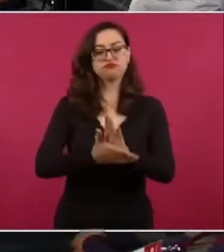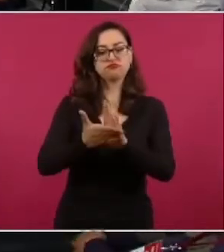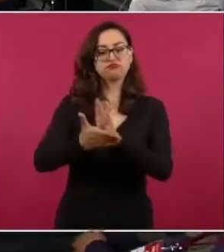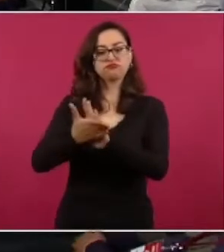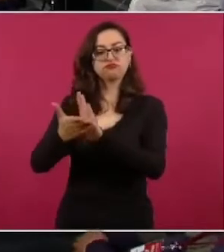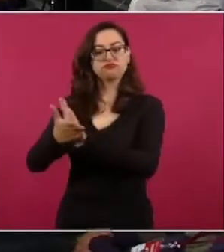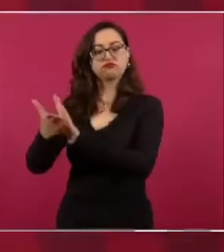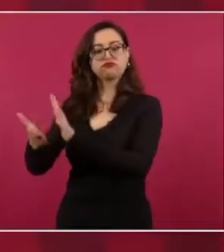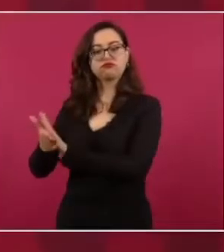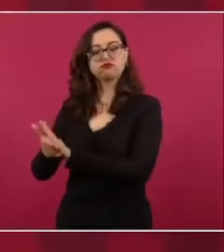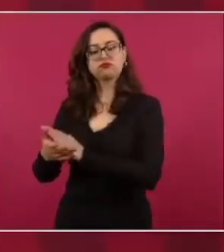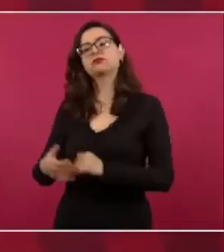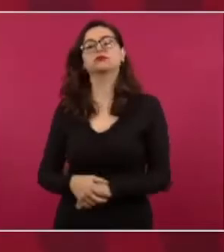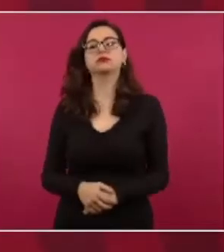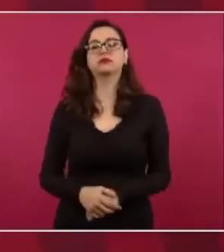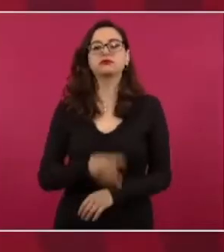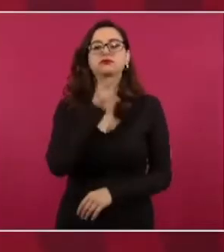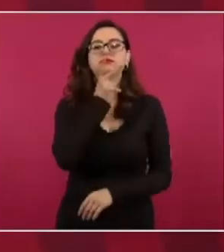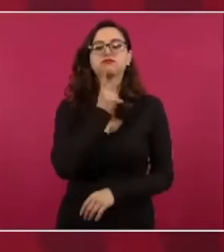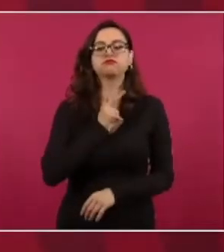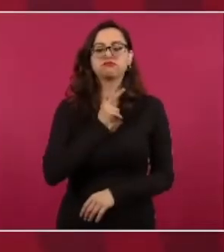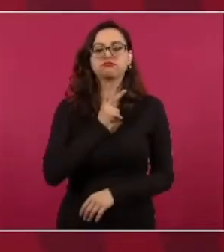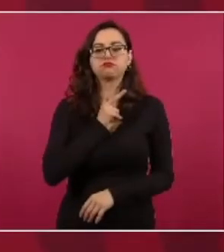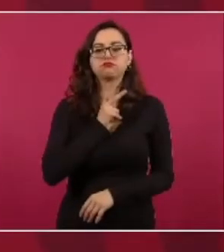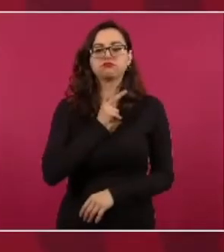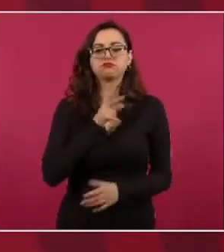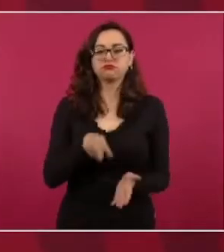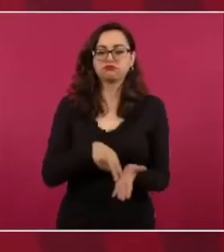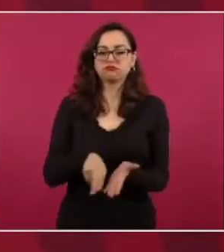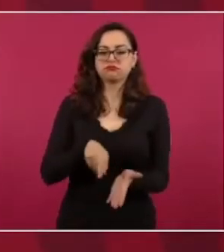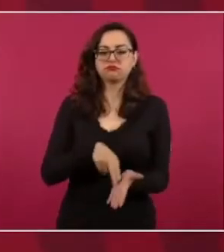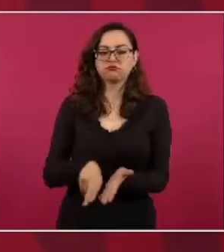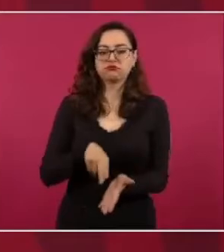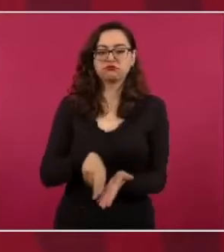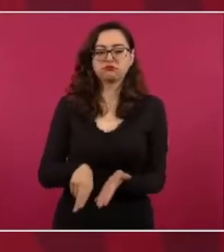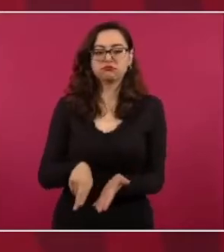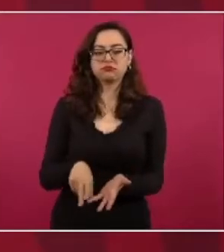dejar de vender petróleo crudo y